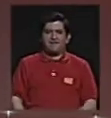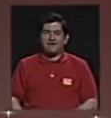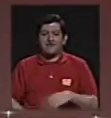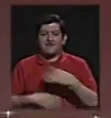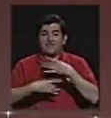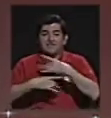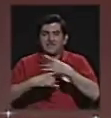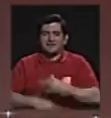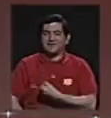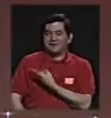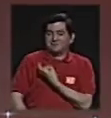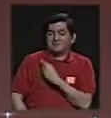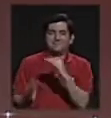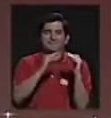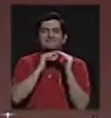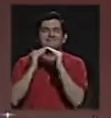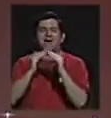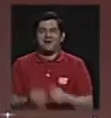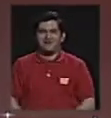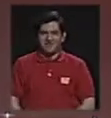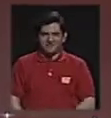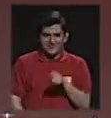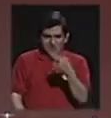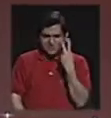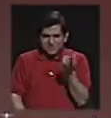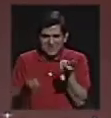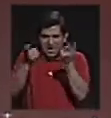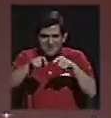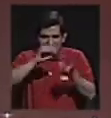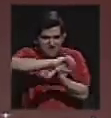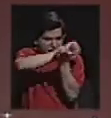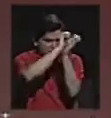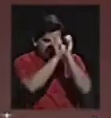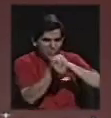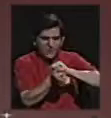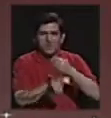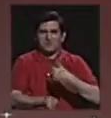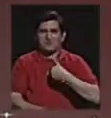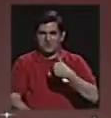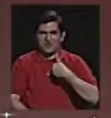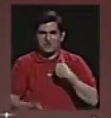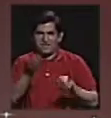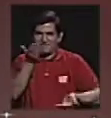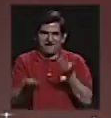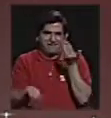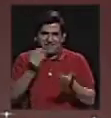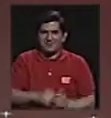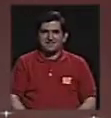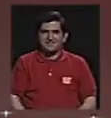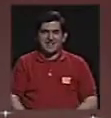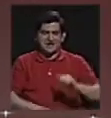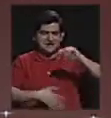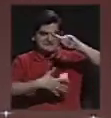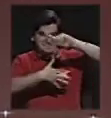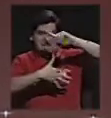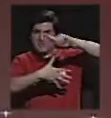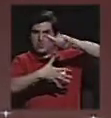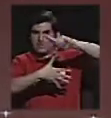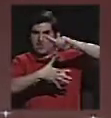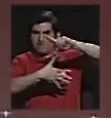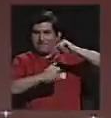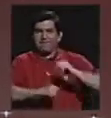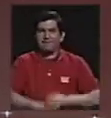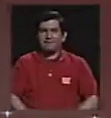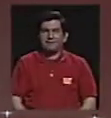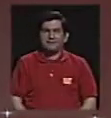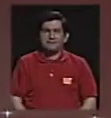la población. Digamos, y cuando uno analiza los fenómenos de transformación que están viviendo en América Latina,